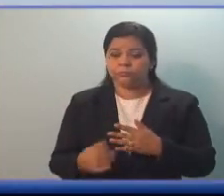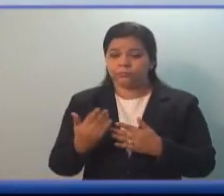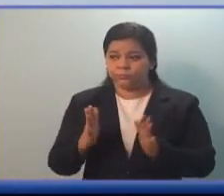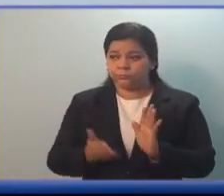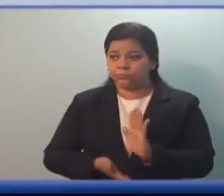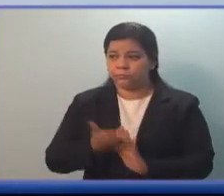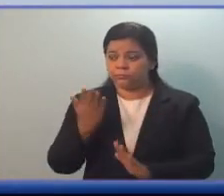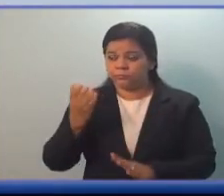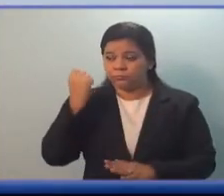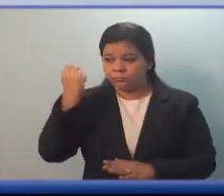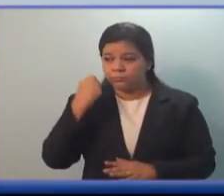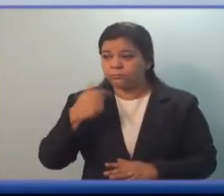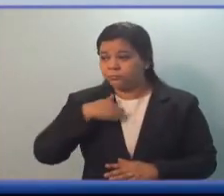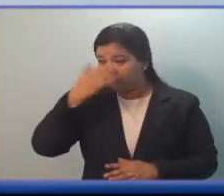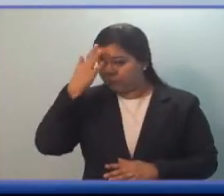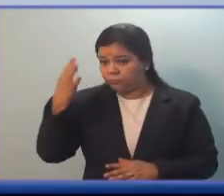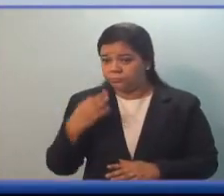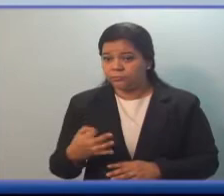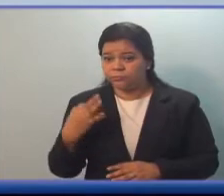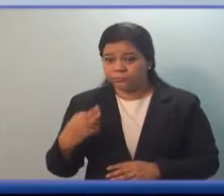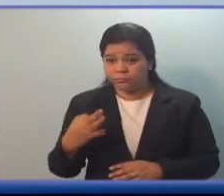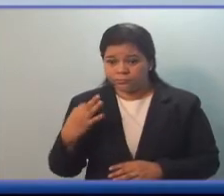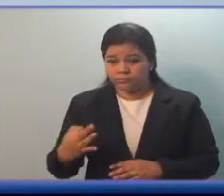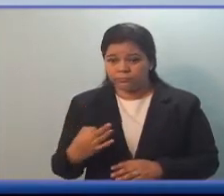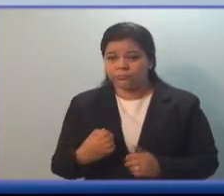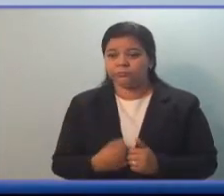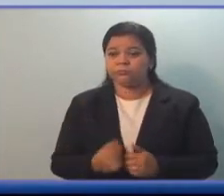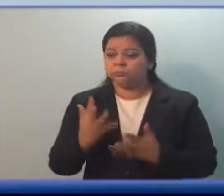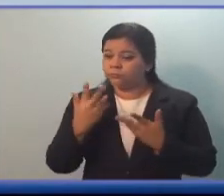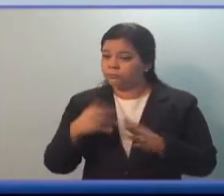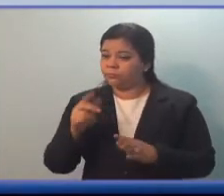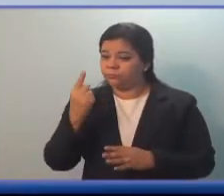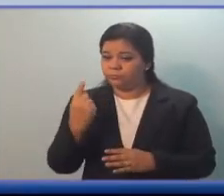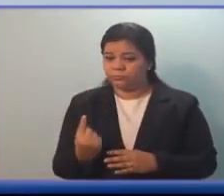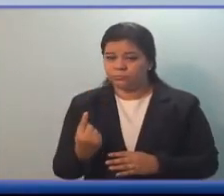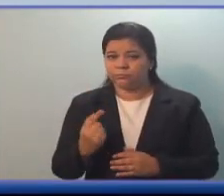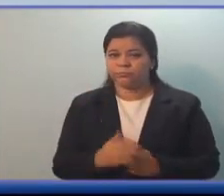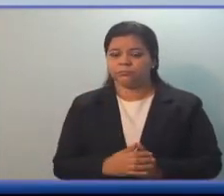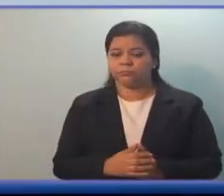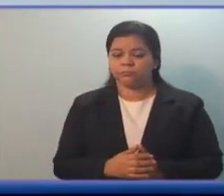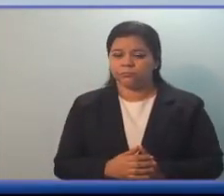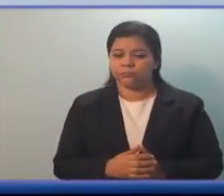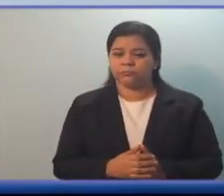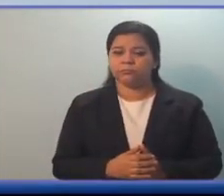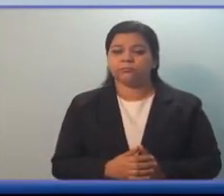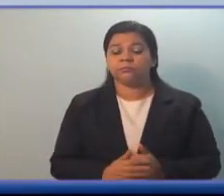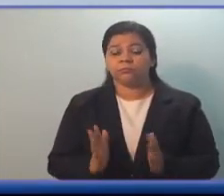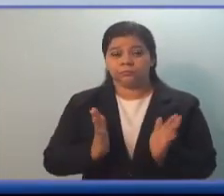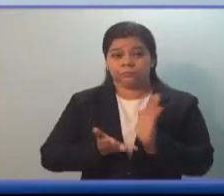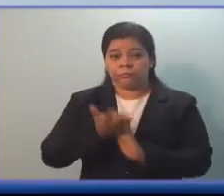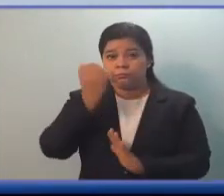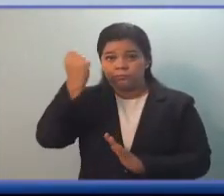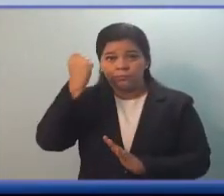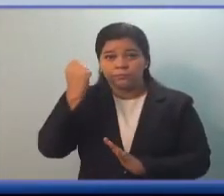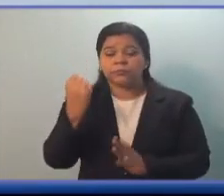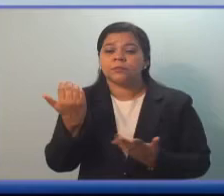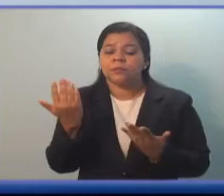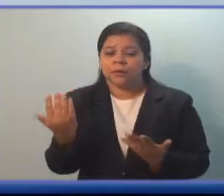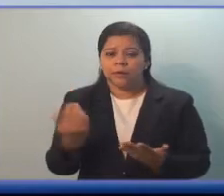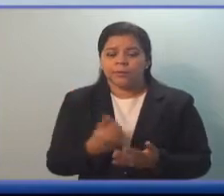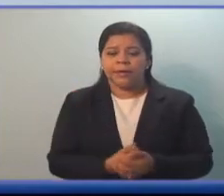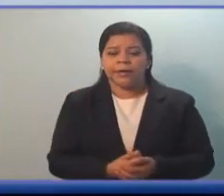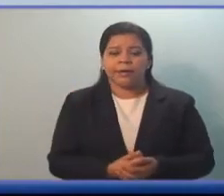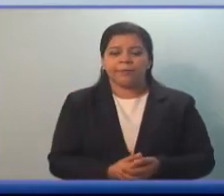de lo que creo yo que debe reunir cualquier magistrado de corte. O sea, lo importante es precisamente